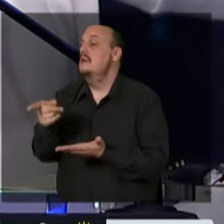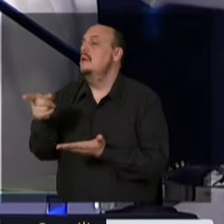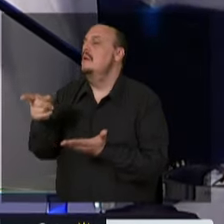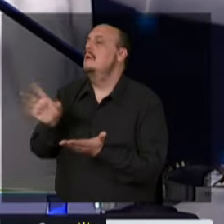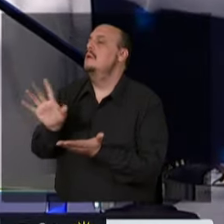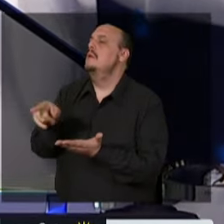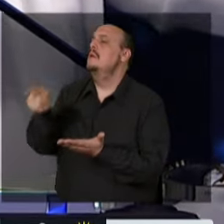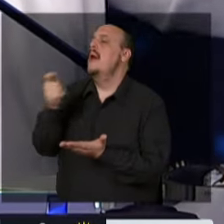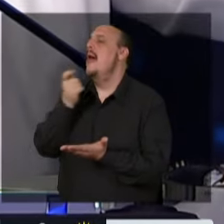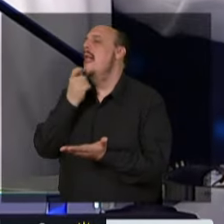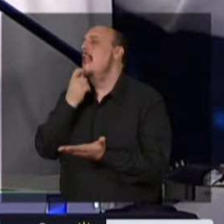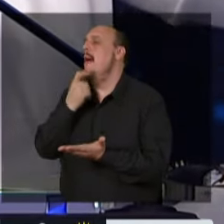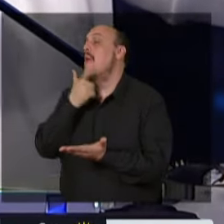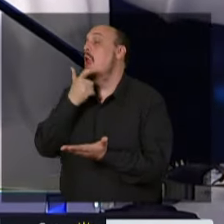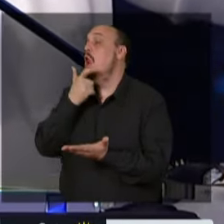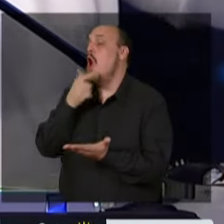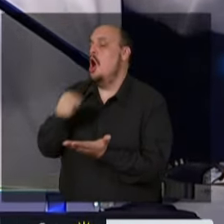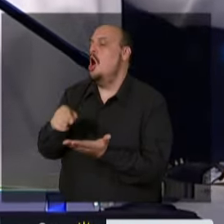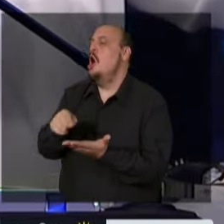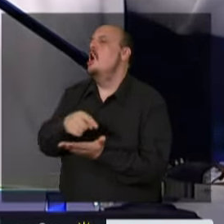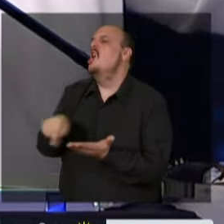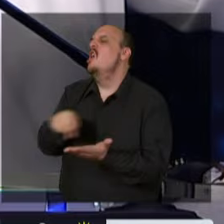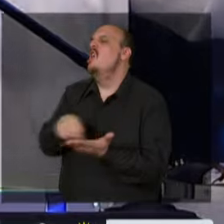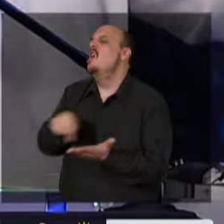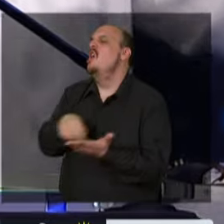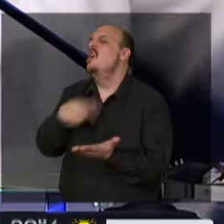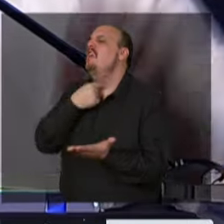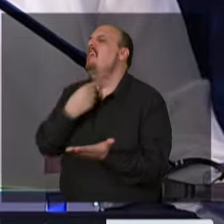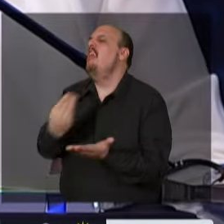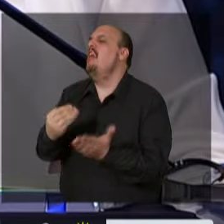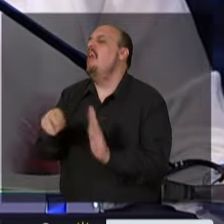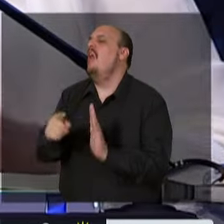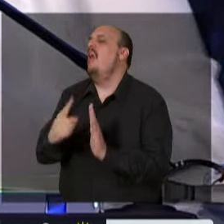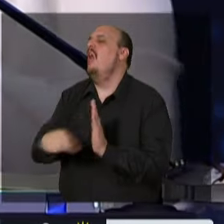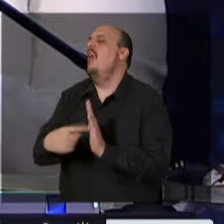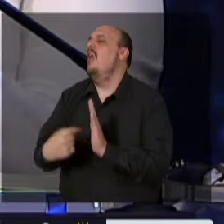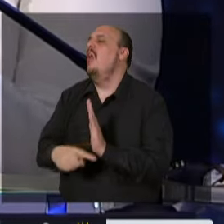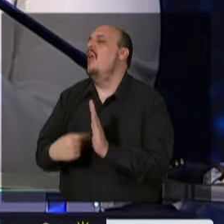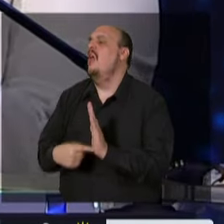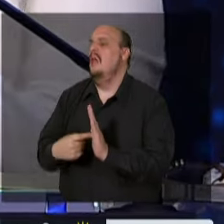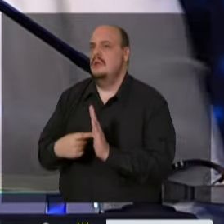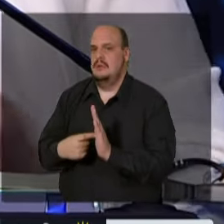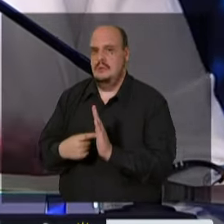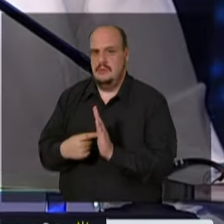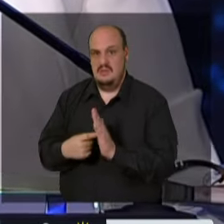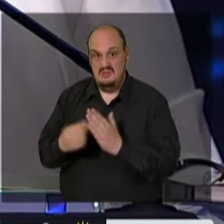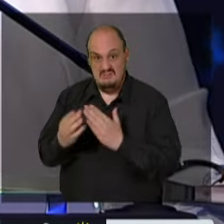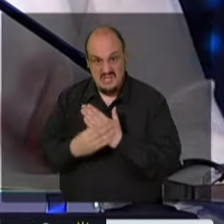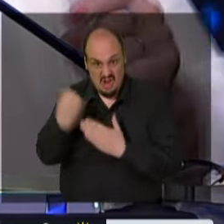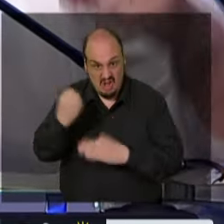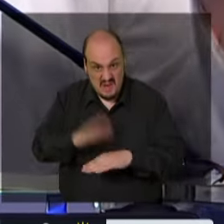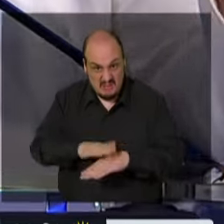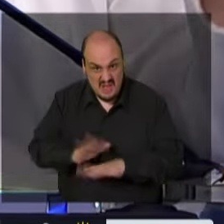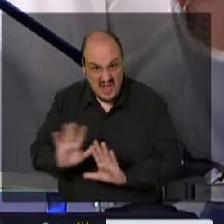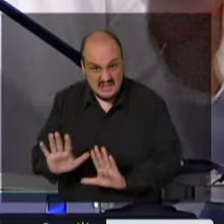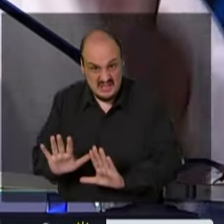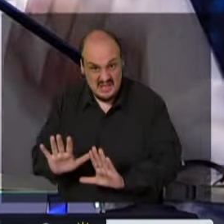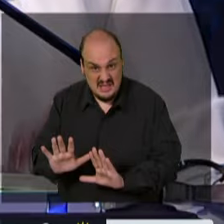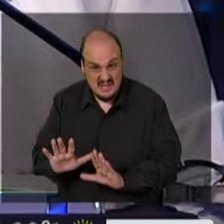un lápiz rojo qué quieren tachar ustedes de esta listita. La responsabilidad es del ministro de Economía, no de